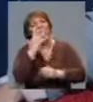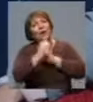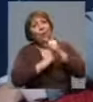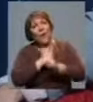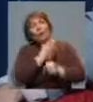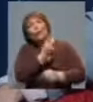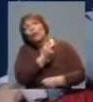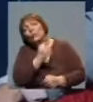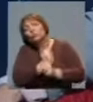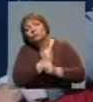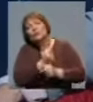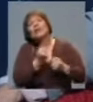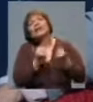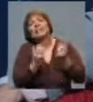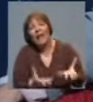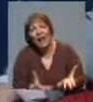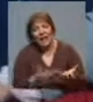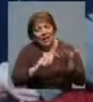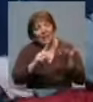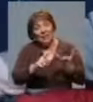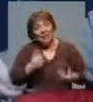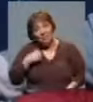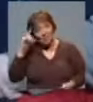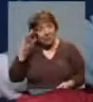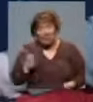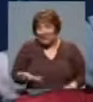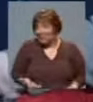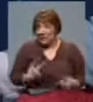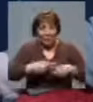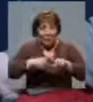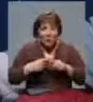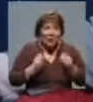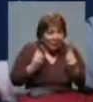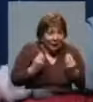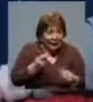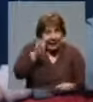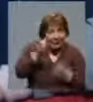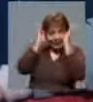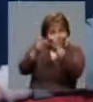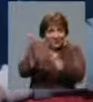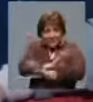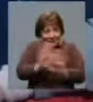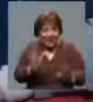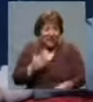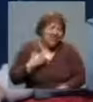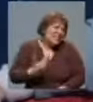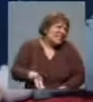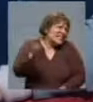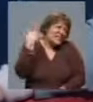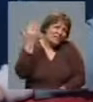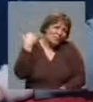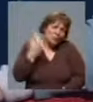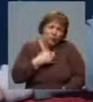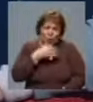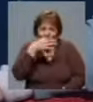cinco años y este y me parece que no da ni para discutirlo sinceramente yo así muchísimo